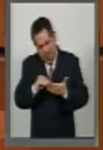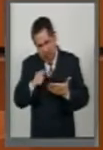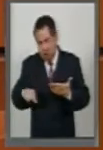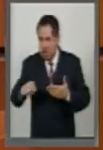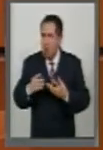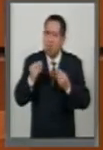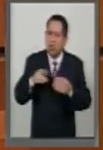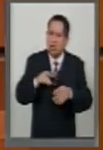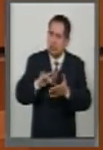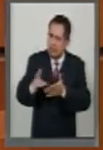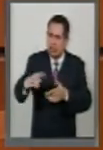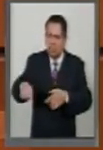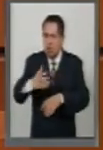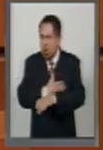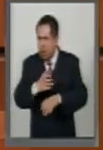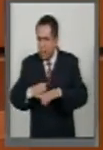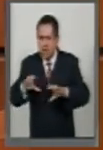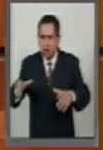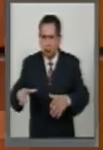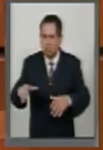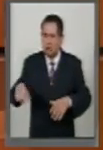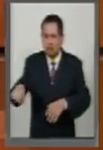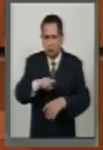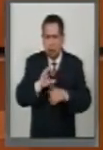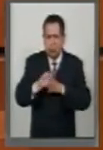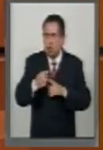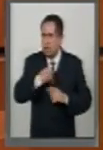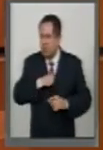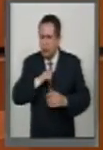Muchas gracias a mis compañeros de la Comisión de Salud.